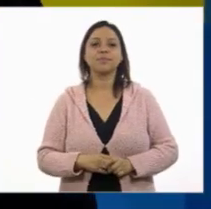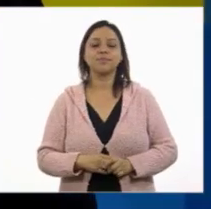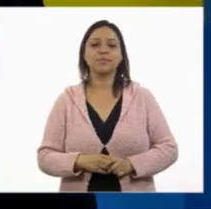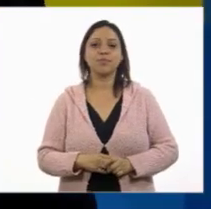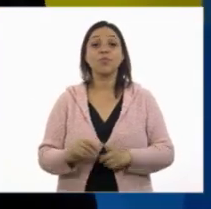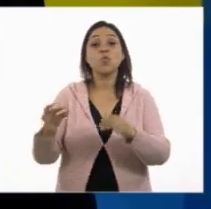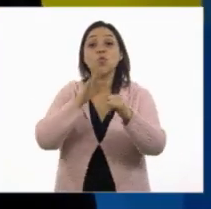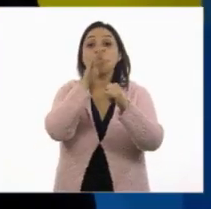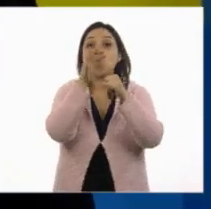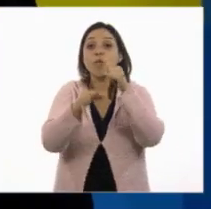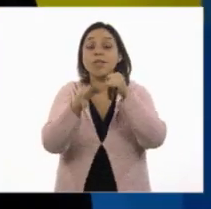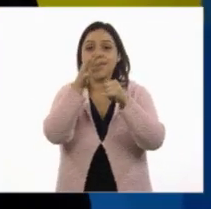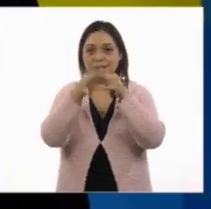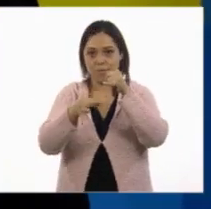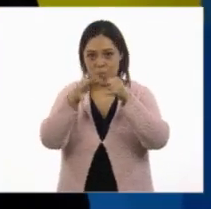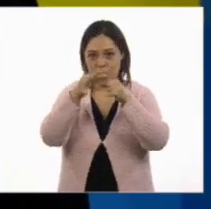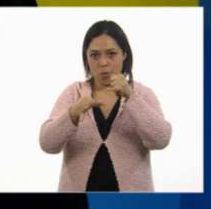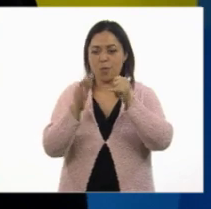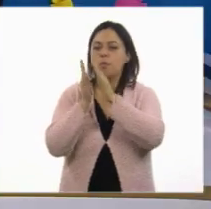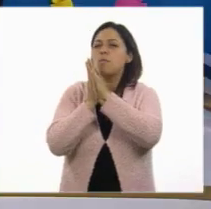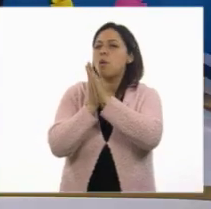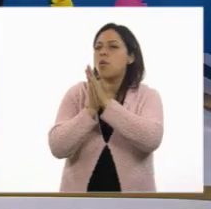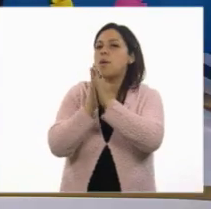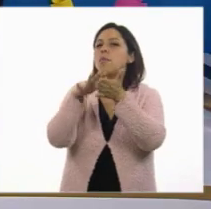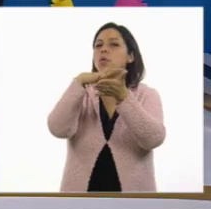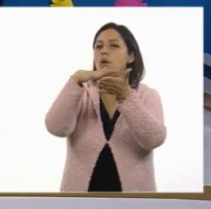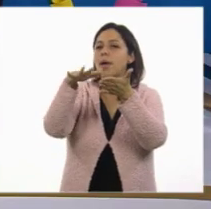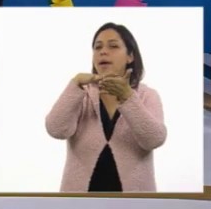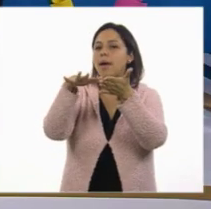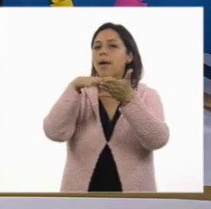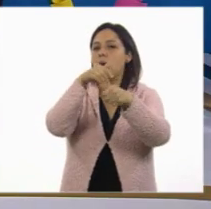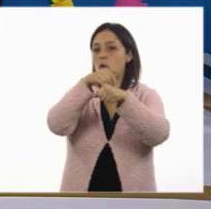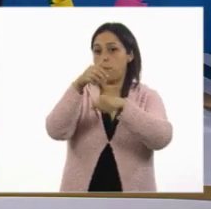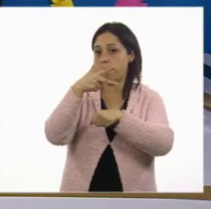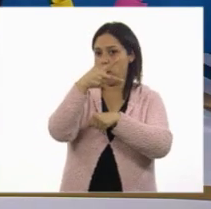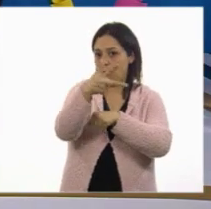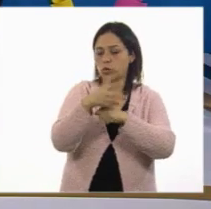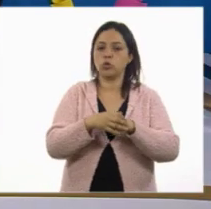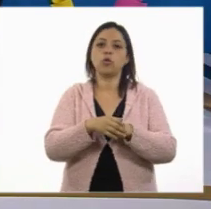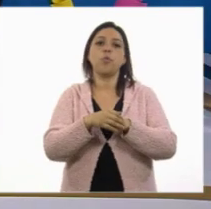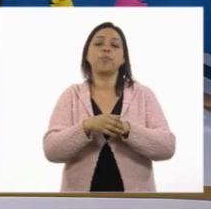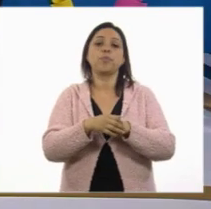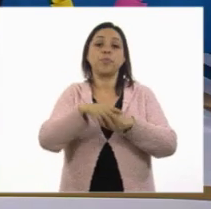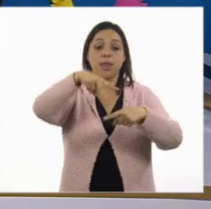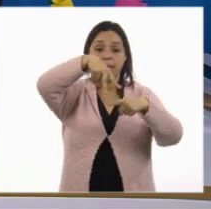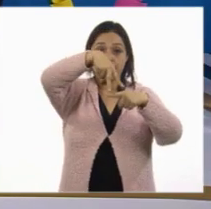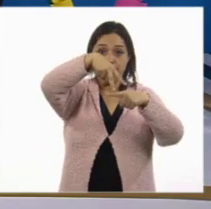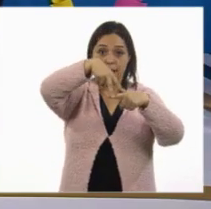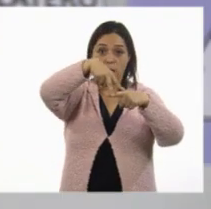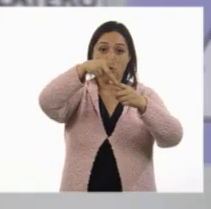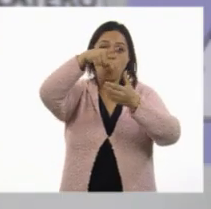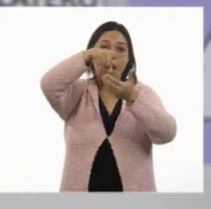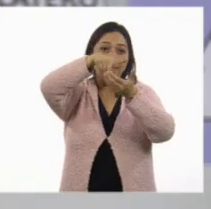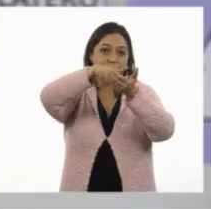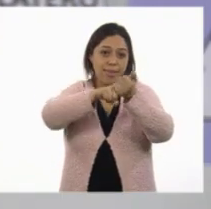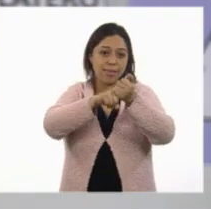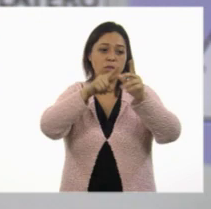Y por último, Aníbal, por favor, el número 8. Triángulo con todos sus ángulos de menos de 90